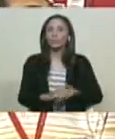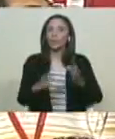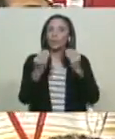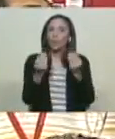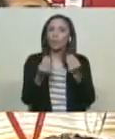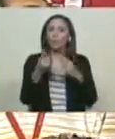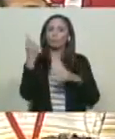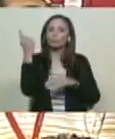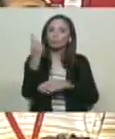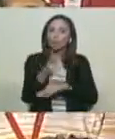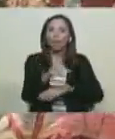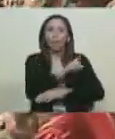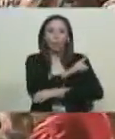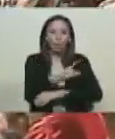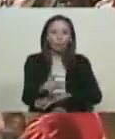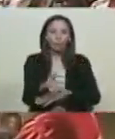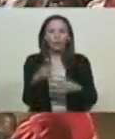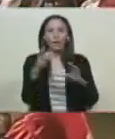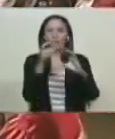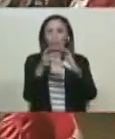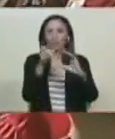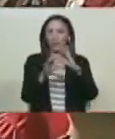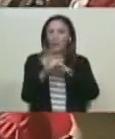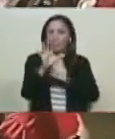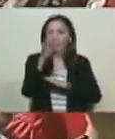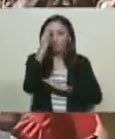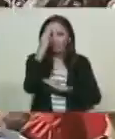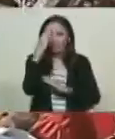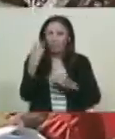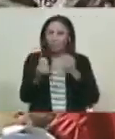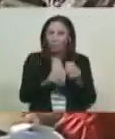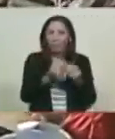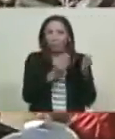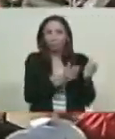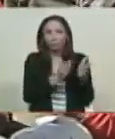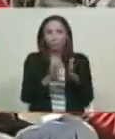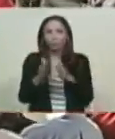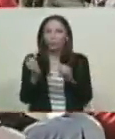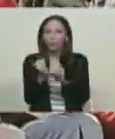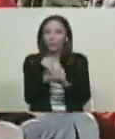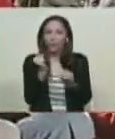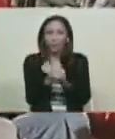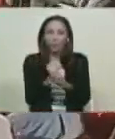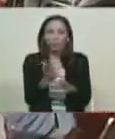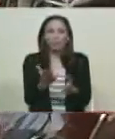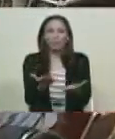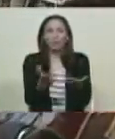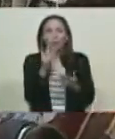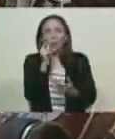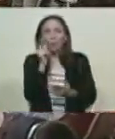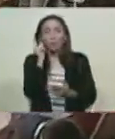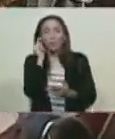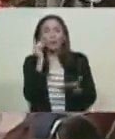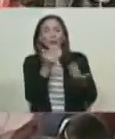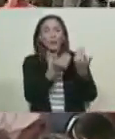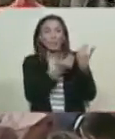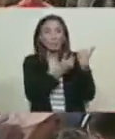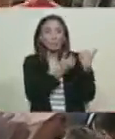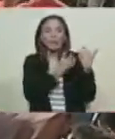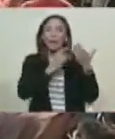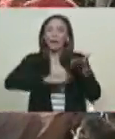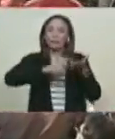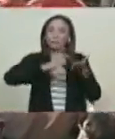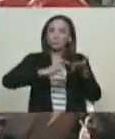dirección a través del carnet de la patria de todos los trabajadores que se comprometen por escrito